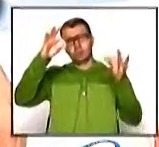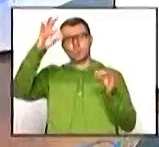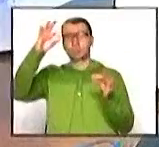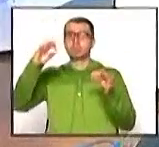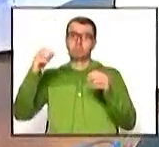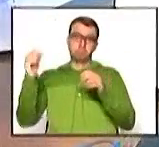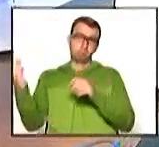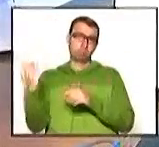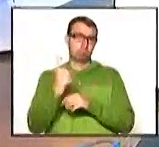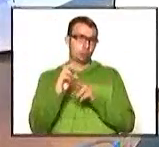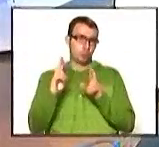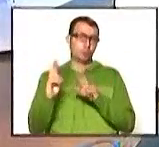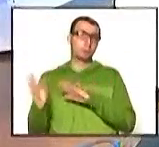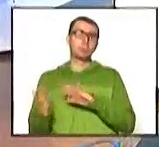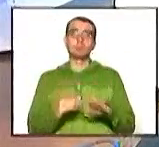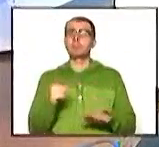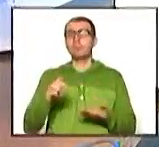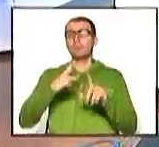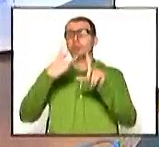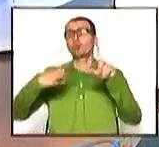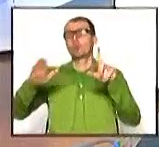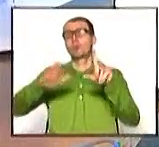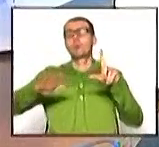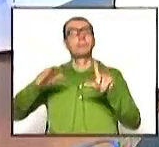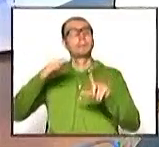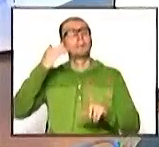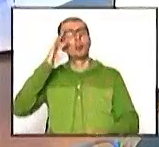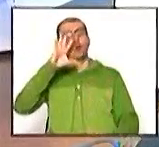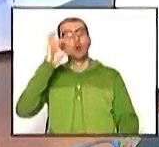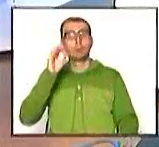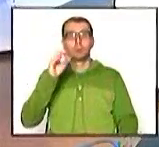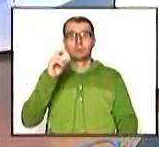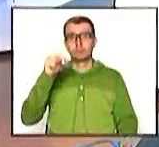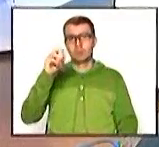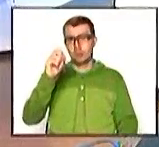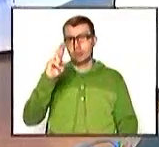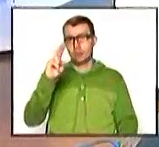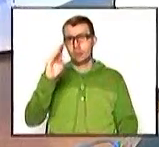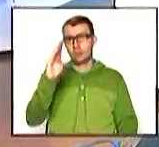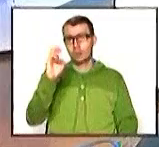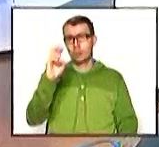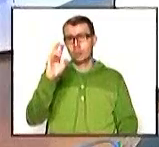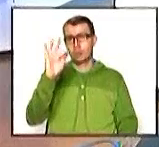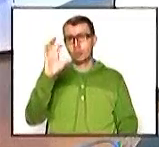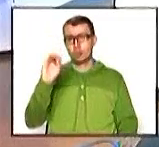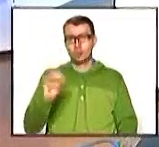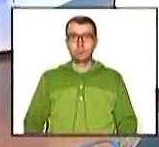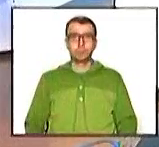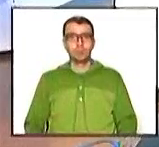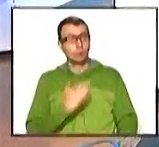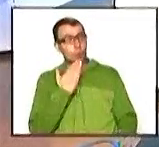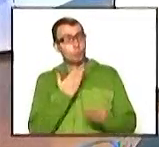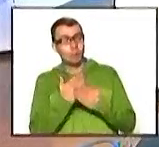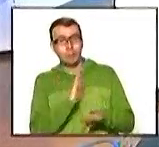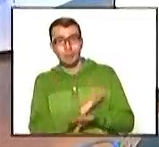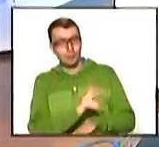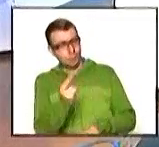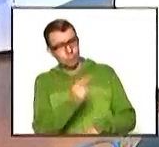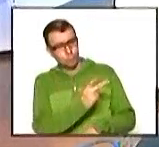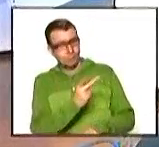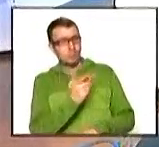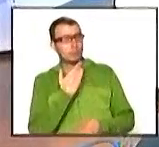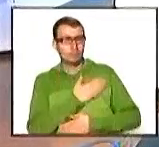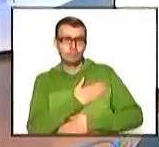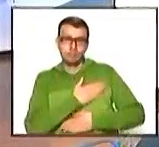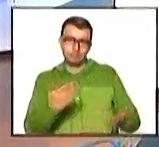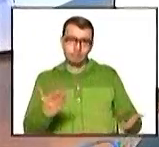a Dos Quebradas. Norberto, bienvenido, buenas tardes. Buenas tardes, don Iván y al doctor. Cordial saludo. Gracias.